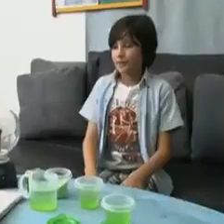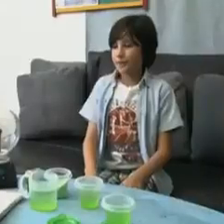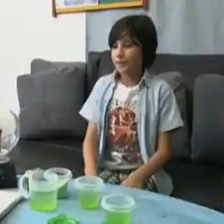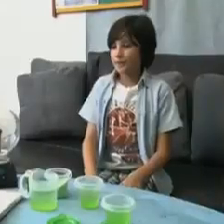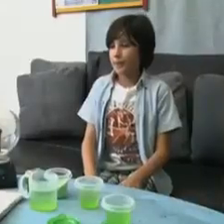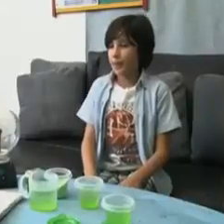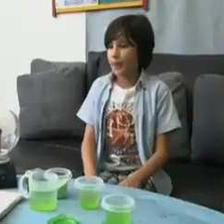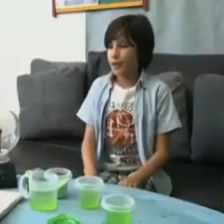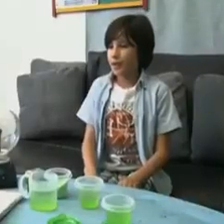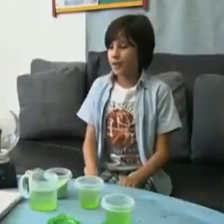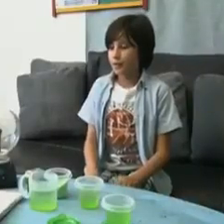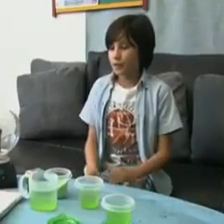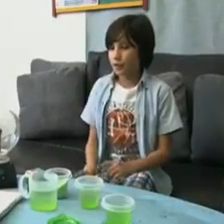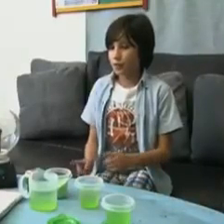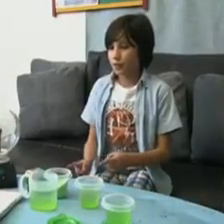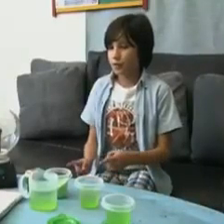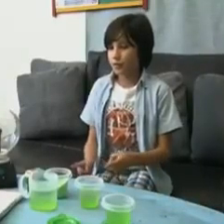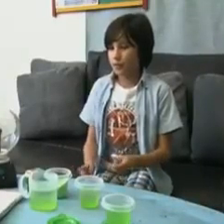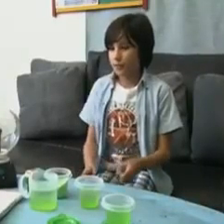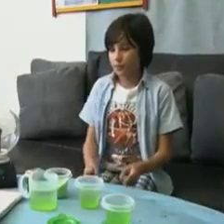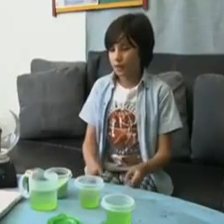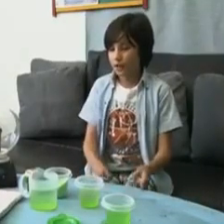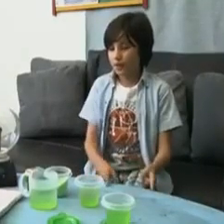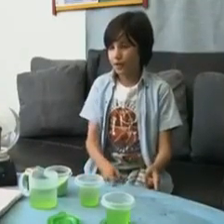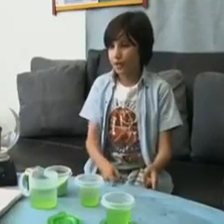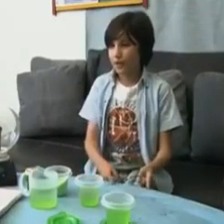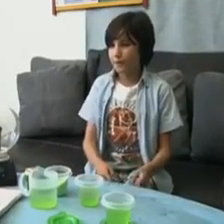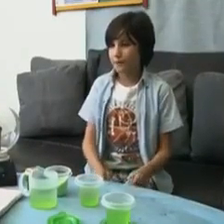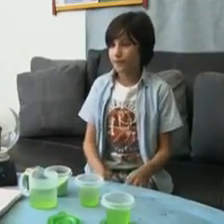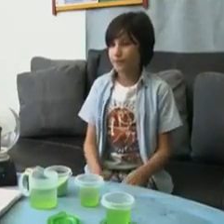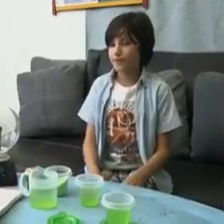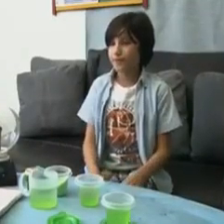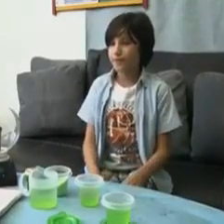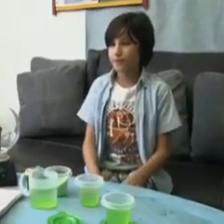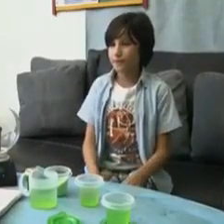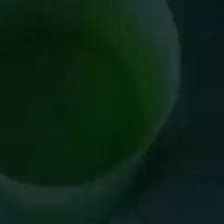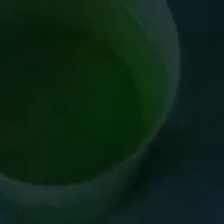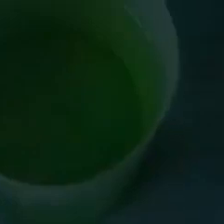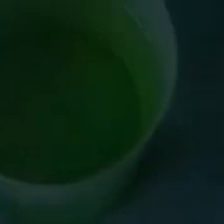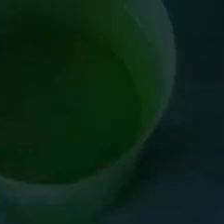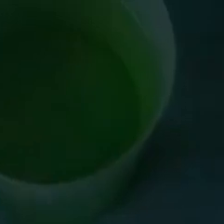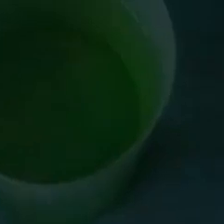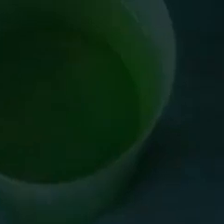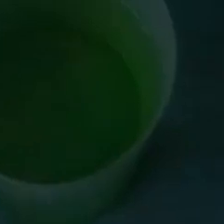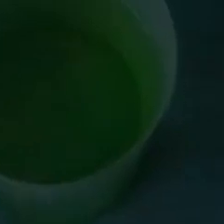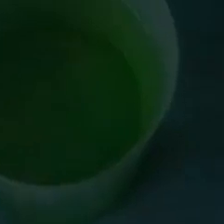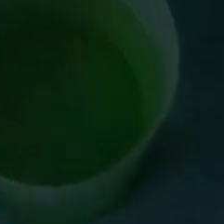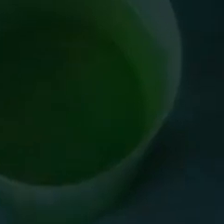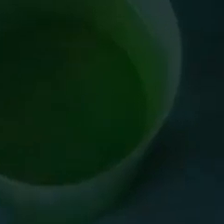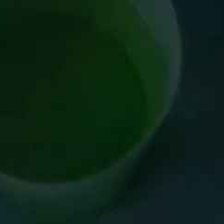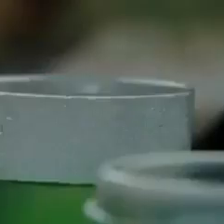Materia y los átomos es lo que forma la materia. A veces pienso